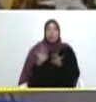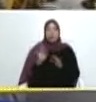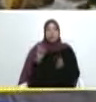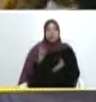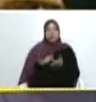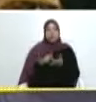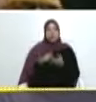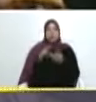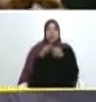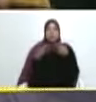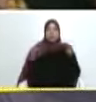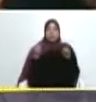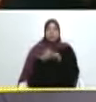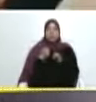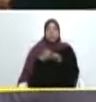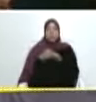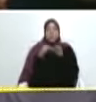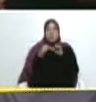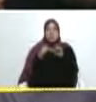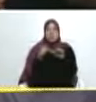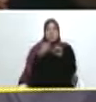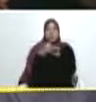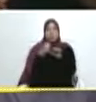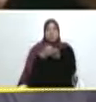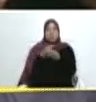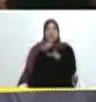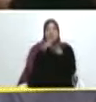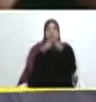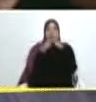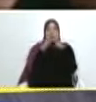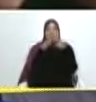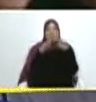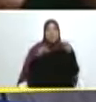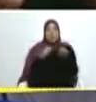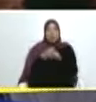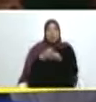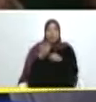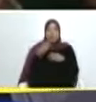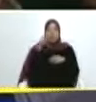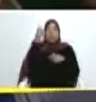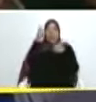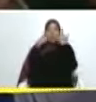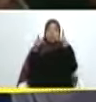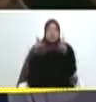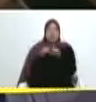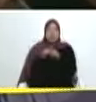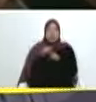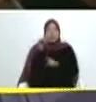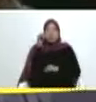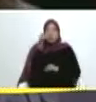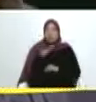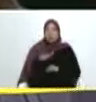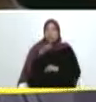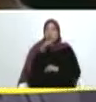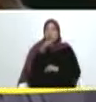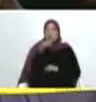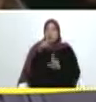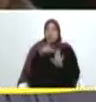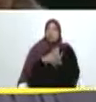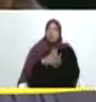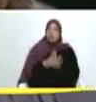aquí comprometidos, dando continuidad al compromiso que asumimos con el comandante Chávez. Y nosotros nos encontramos que en